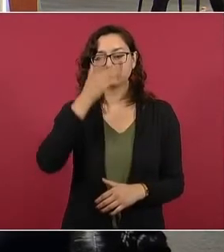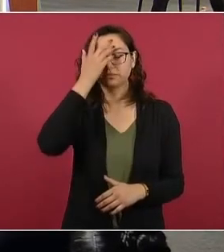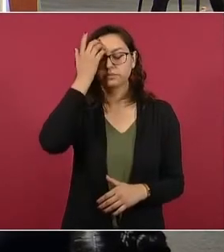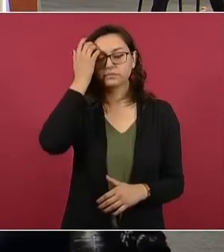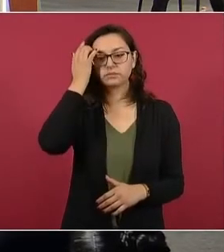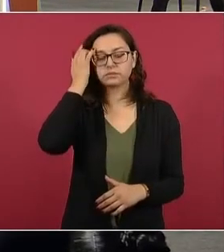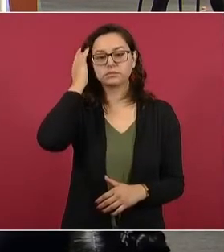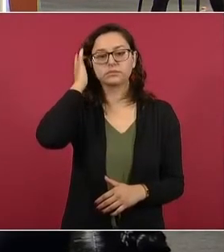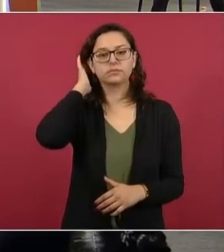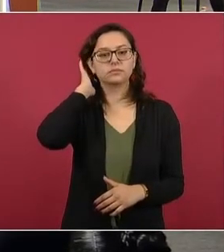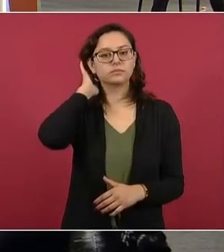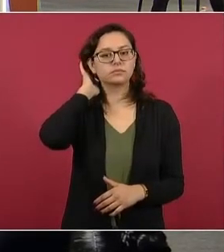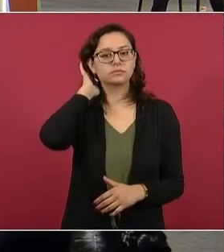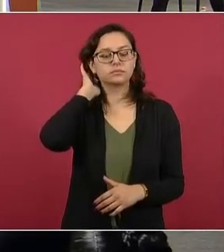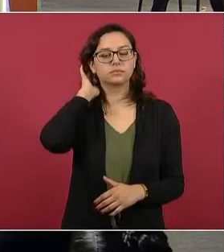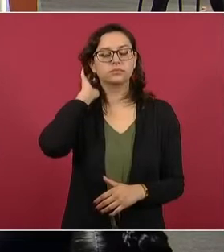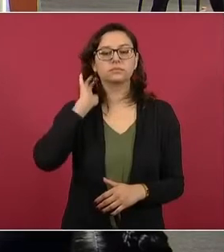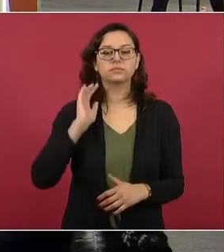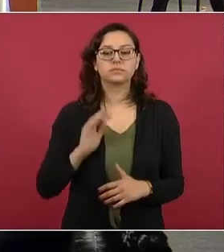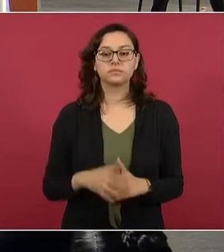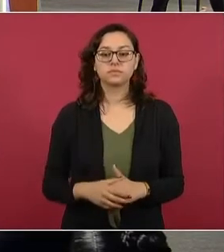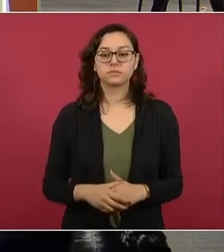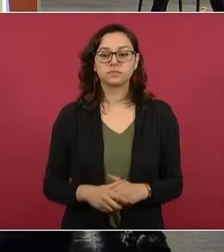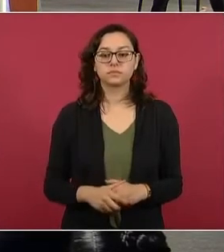video de los señores,